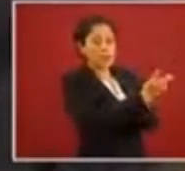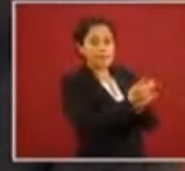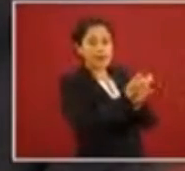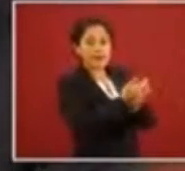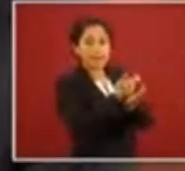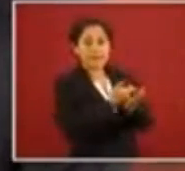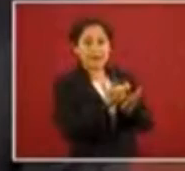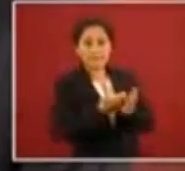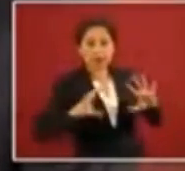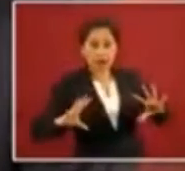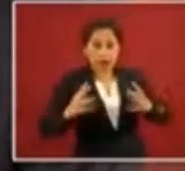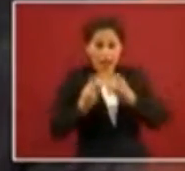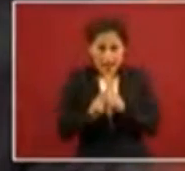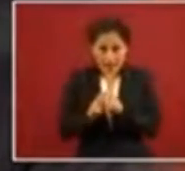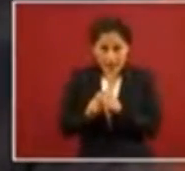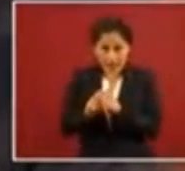3 millones.